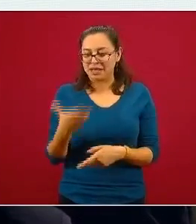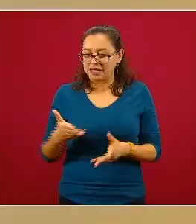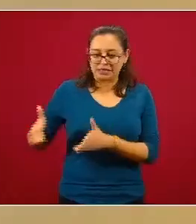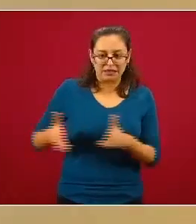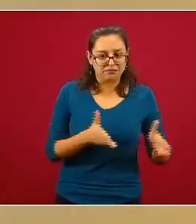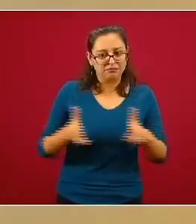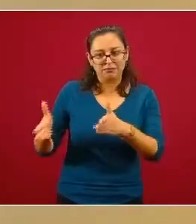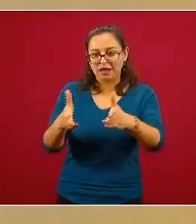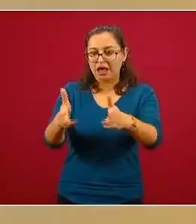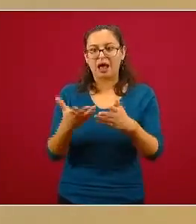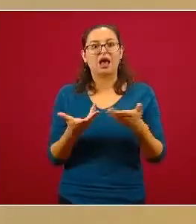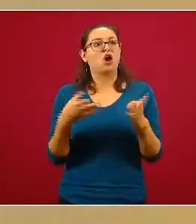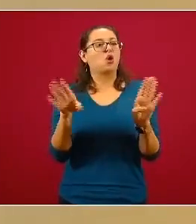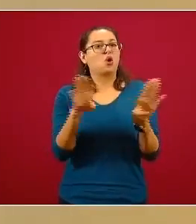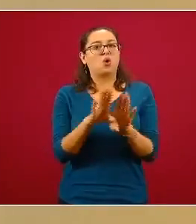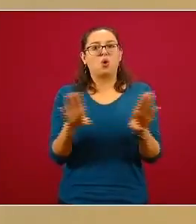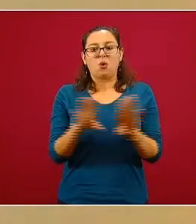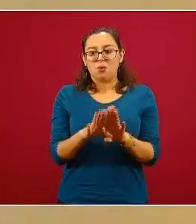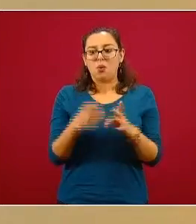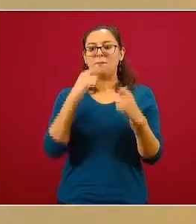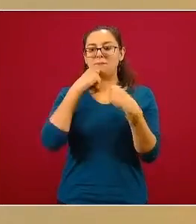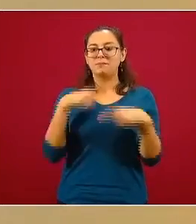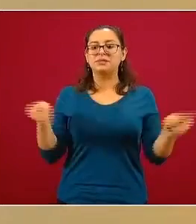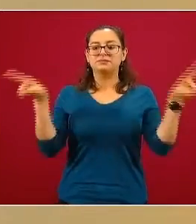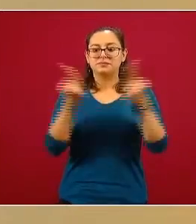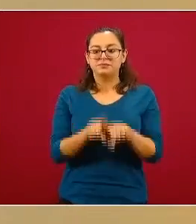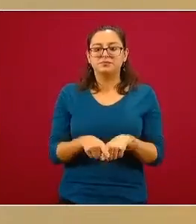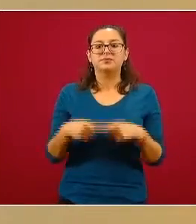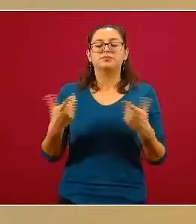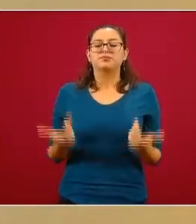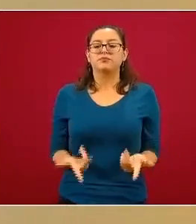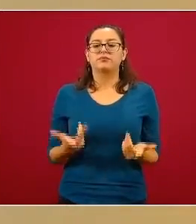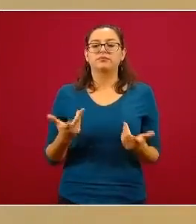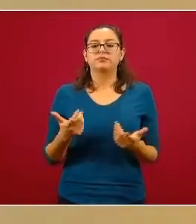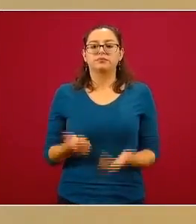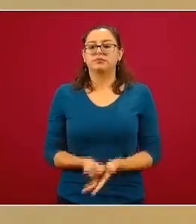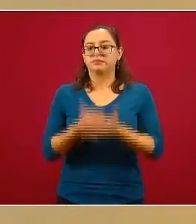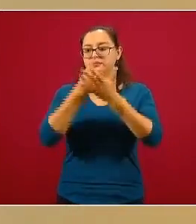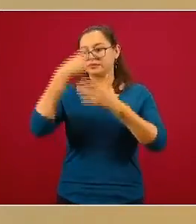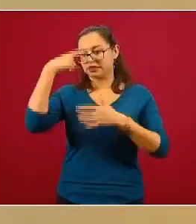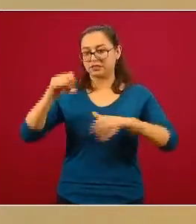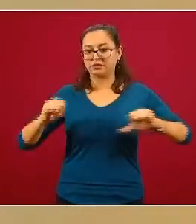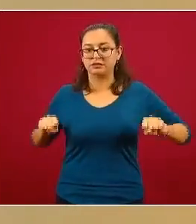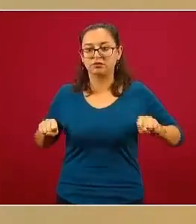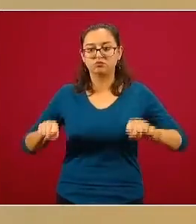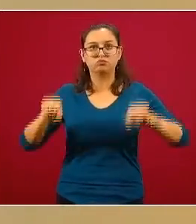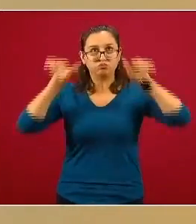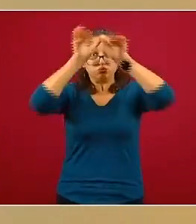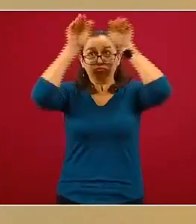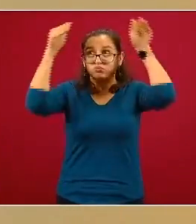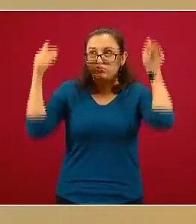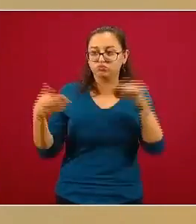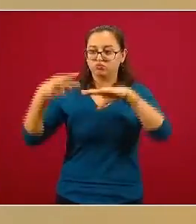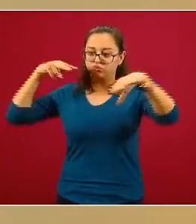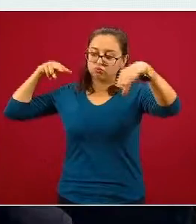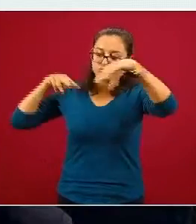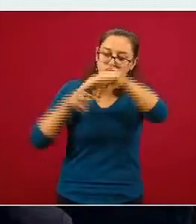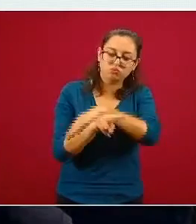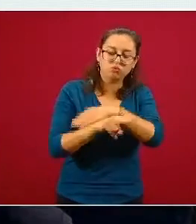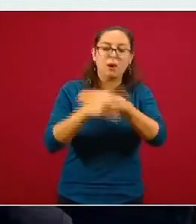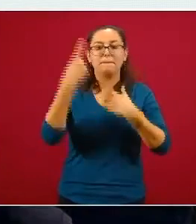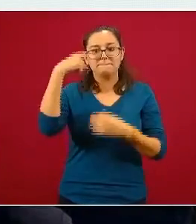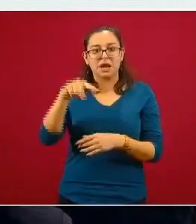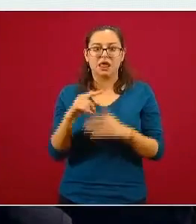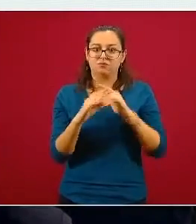rutas, tuvimos que conseguir, nos fuimos dotados de cápsulas de traslado, de aerosol box y demás, que lo iré